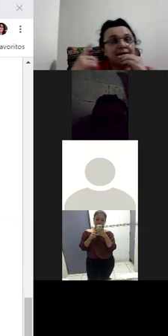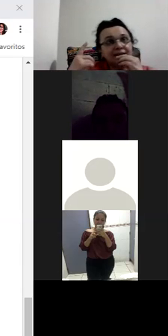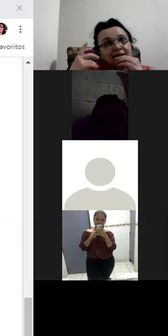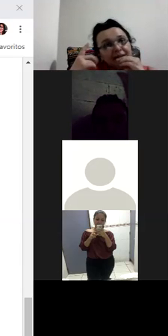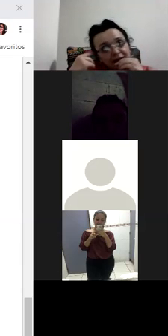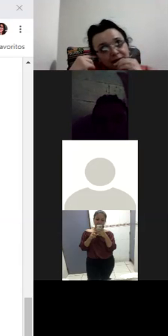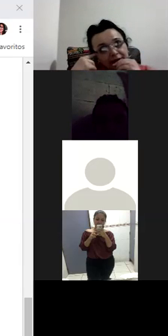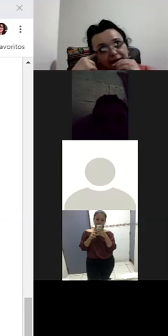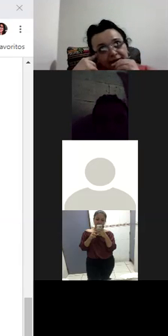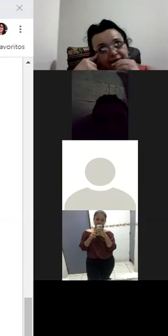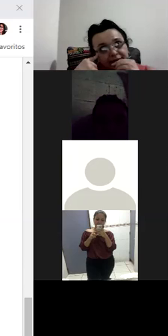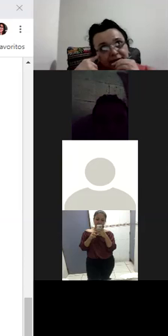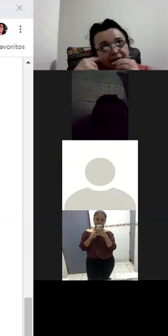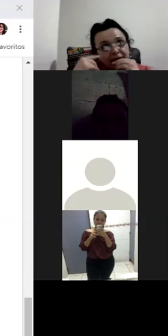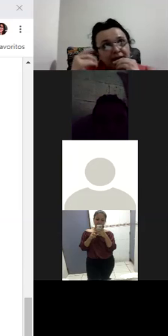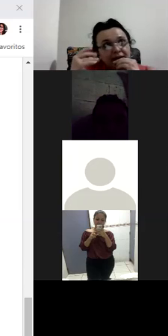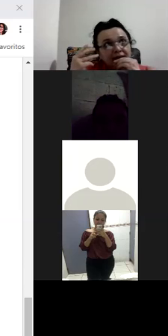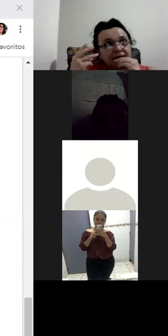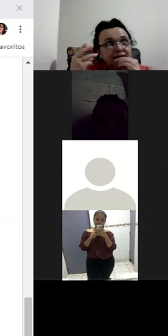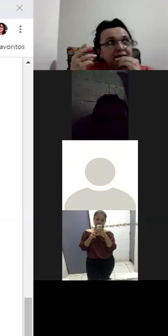déjenme decirles que lo que es